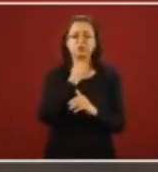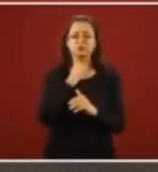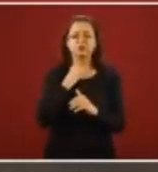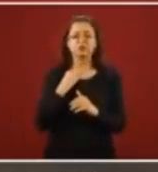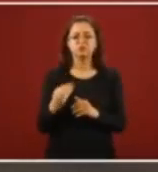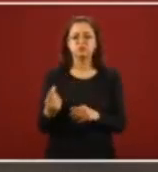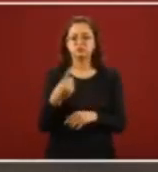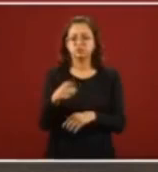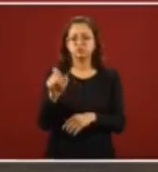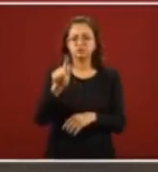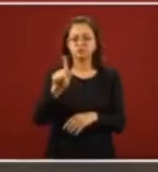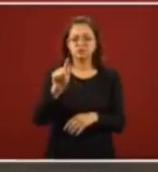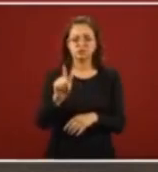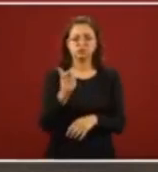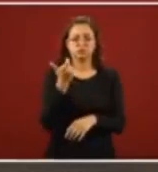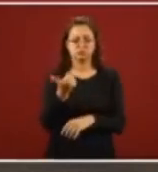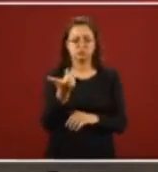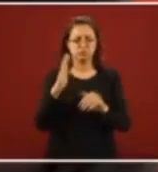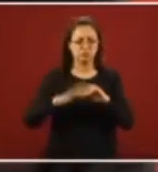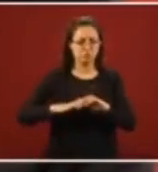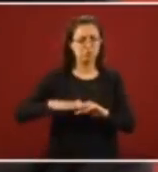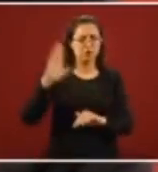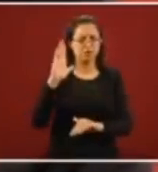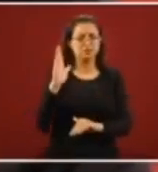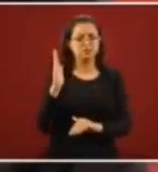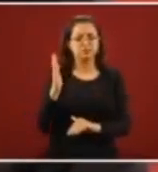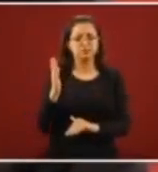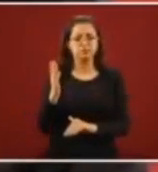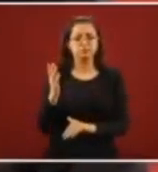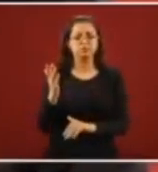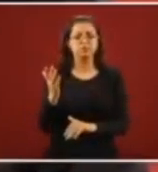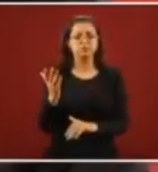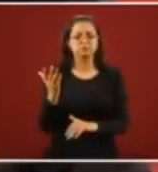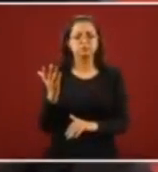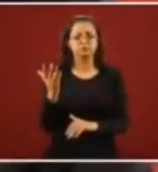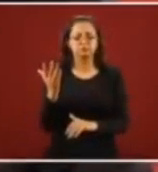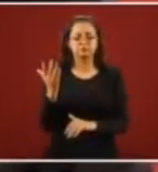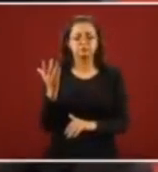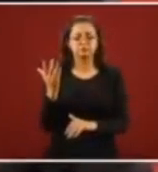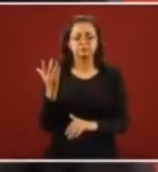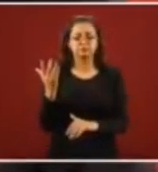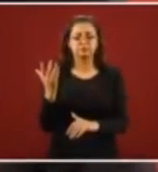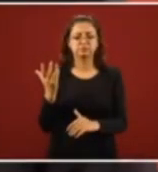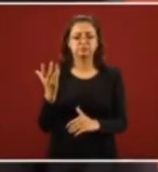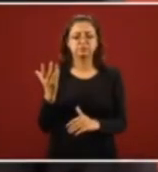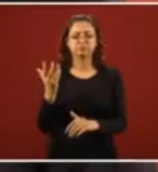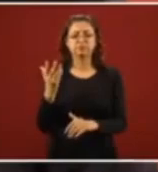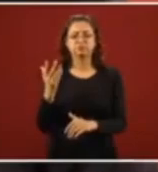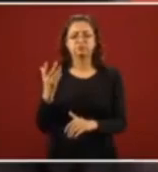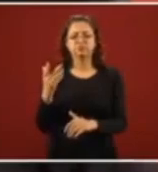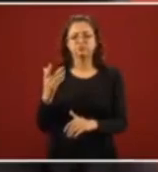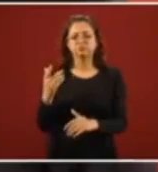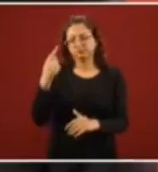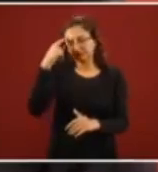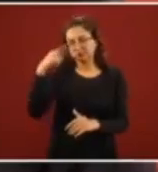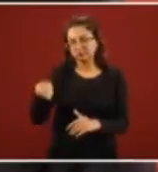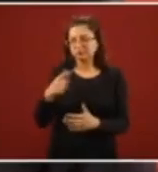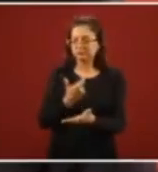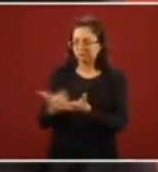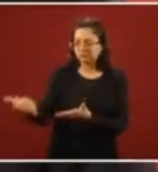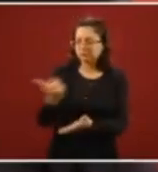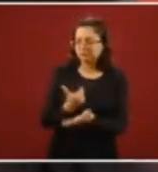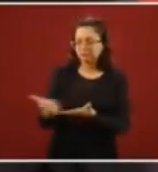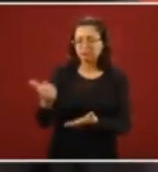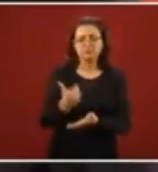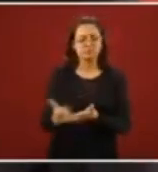setenta pesos para que reciban el salario mínimo, porque